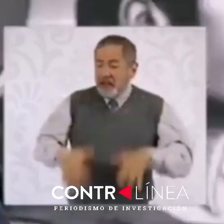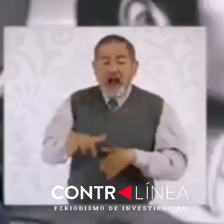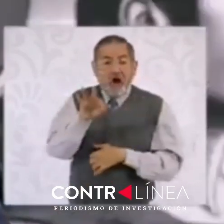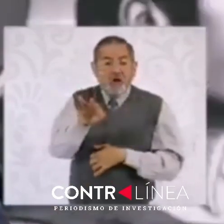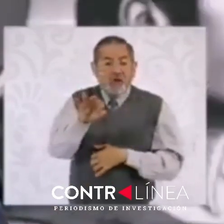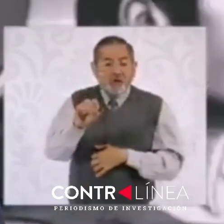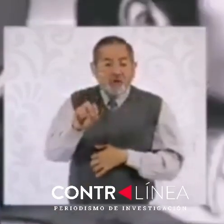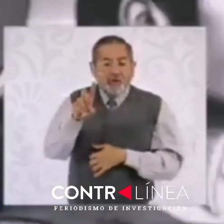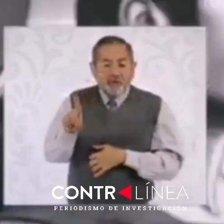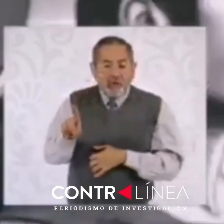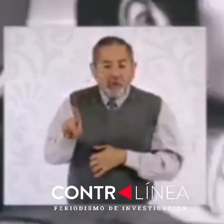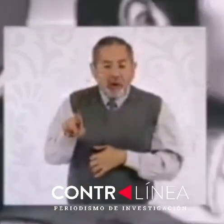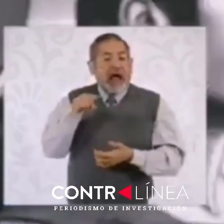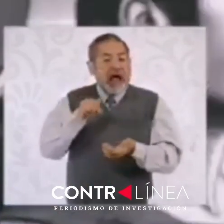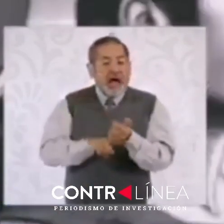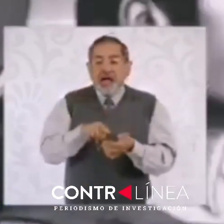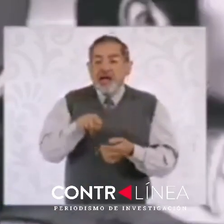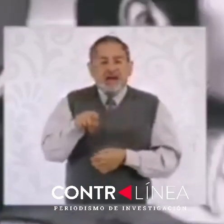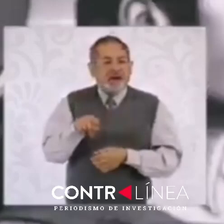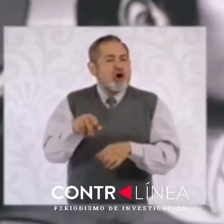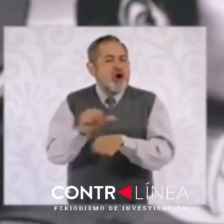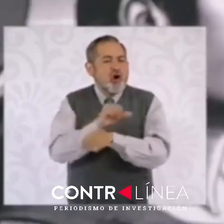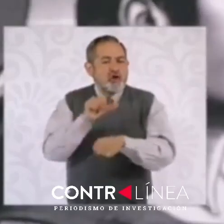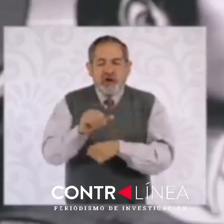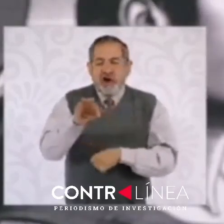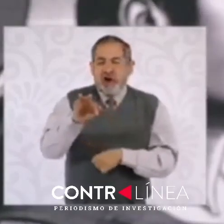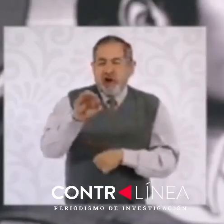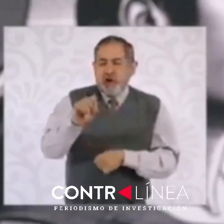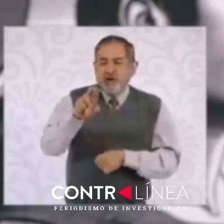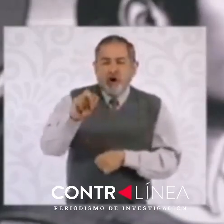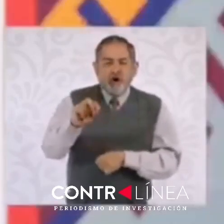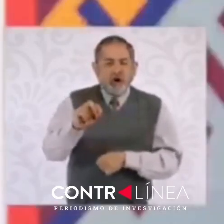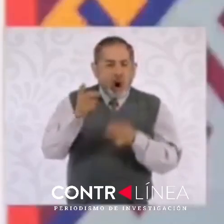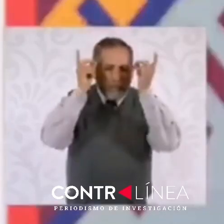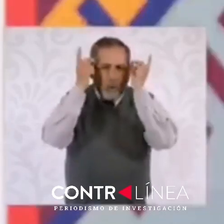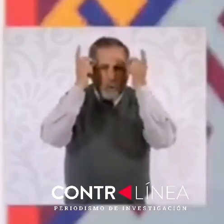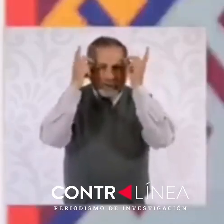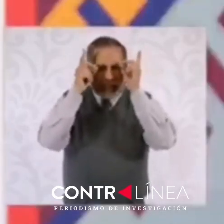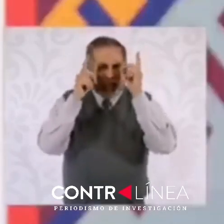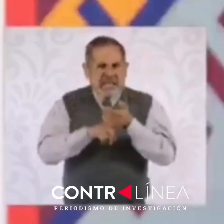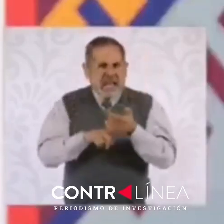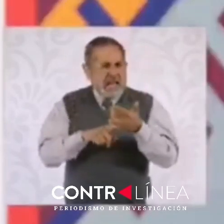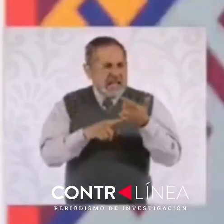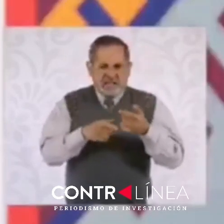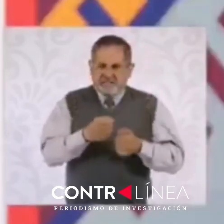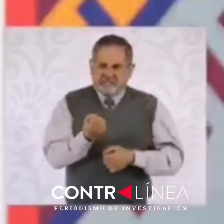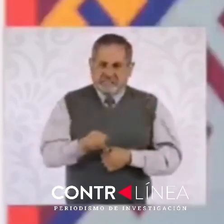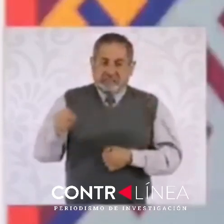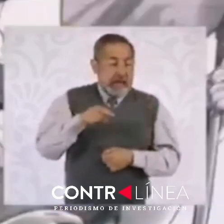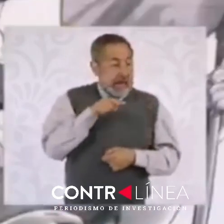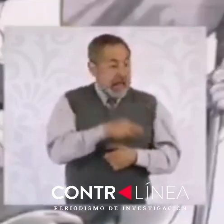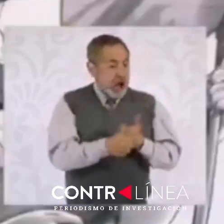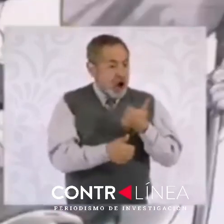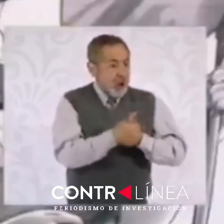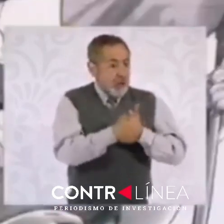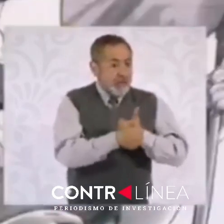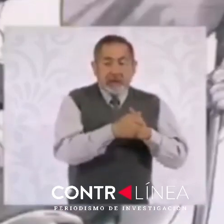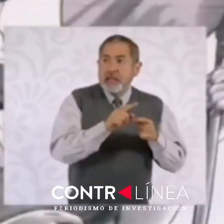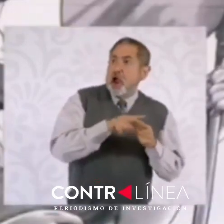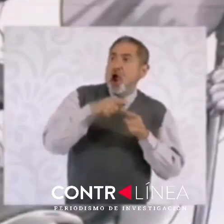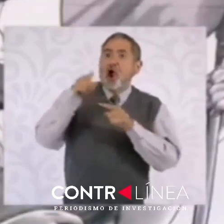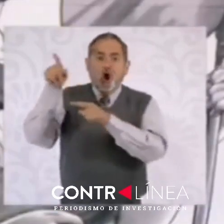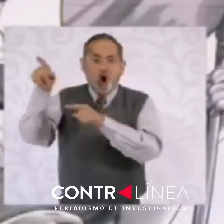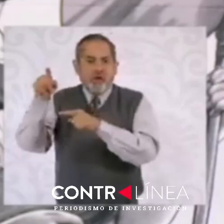estamos haciendo el Ford Mustang E, que es el que compite con los vehículos de China y otras